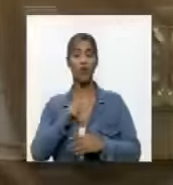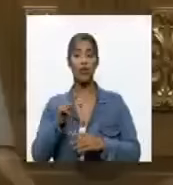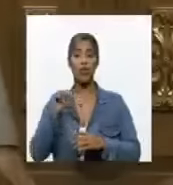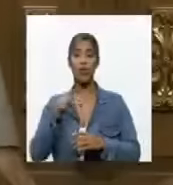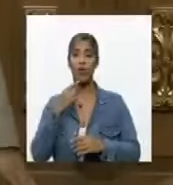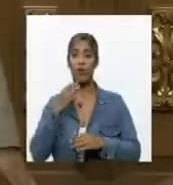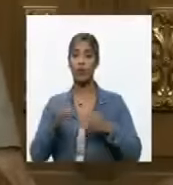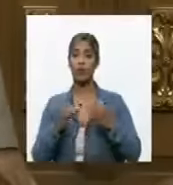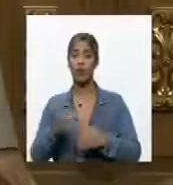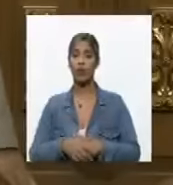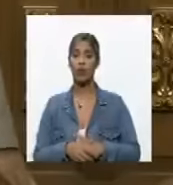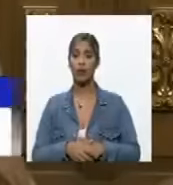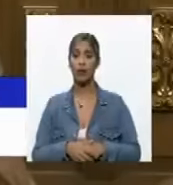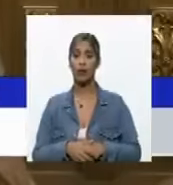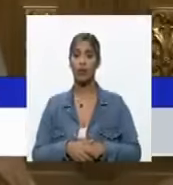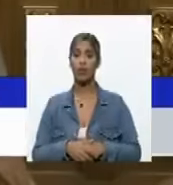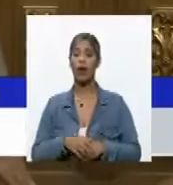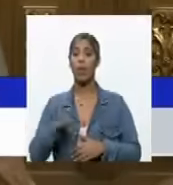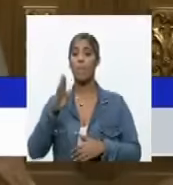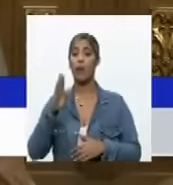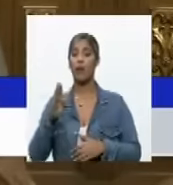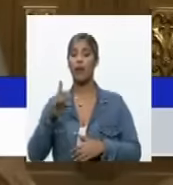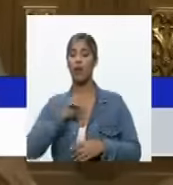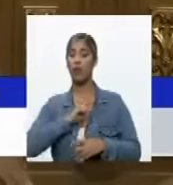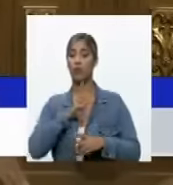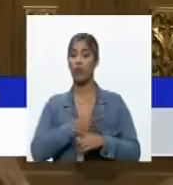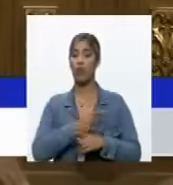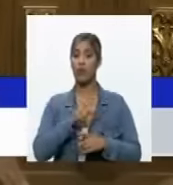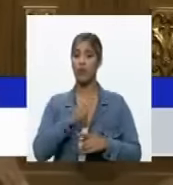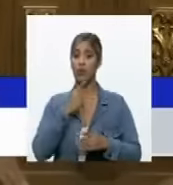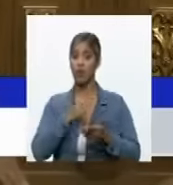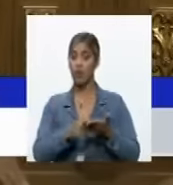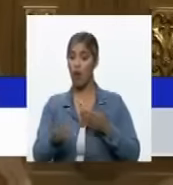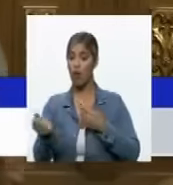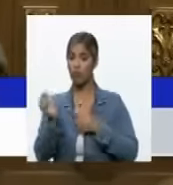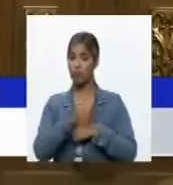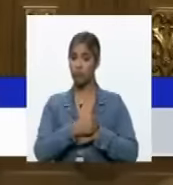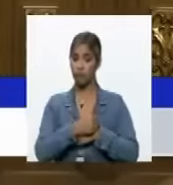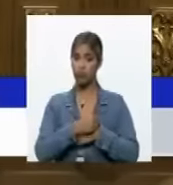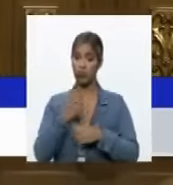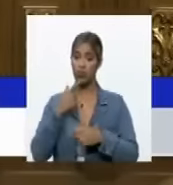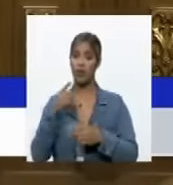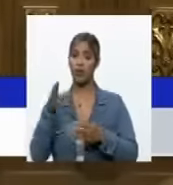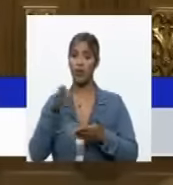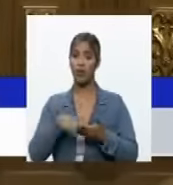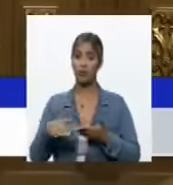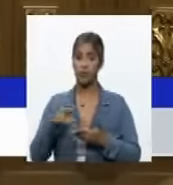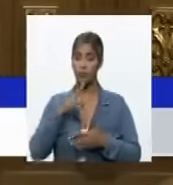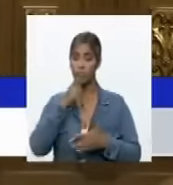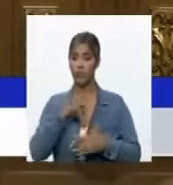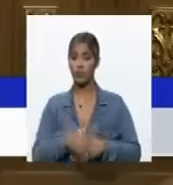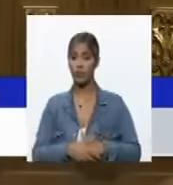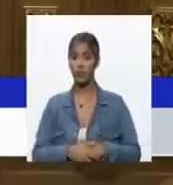hemiciclo, dijo que Betancourt era un héroe y que Betancourt nos había derrotado, nos había aplastado.